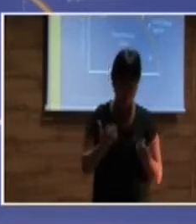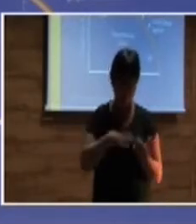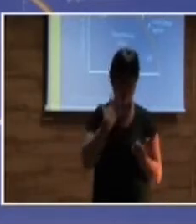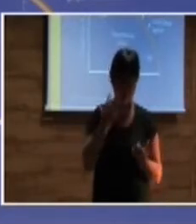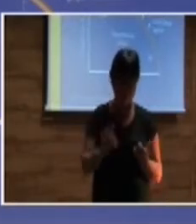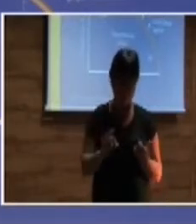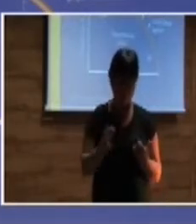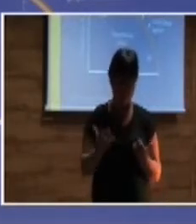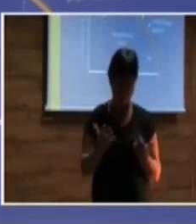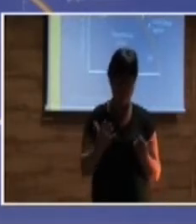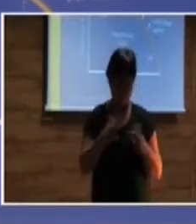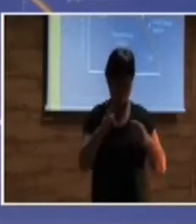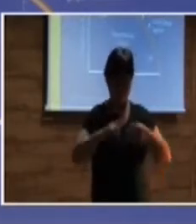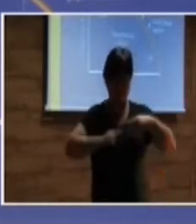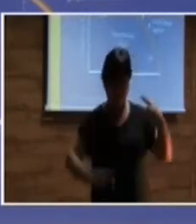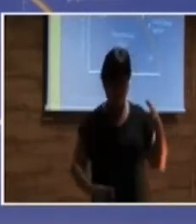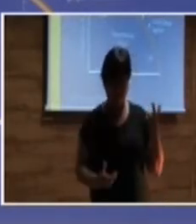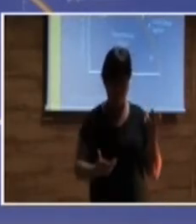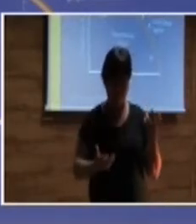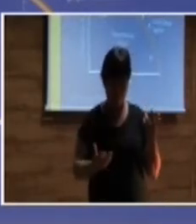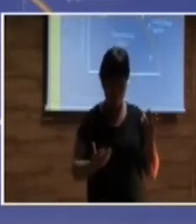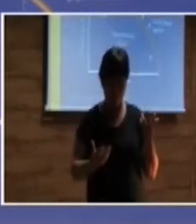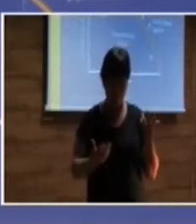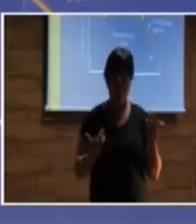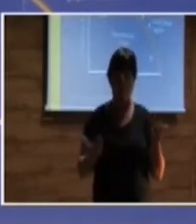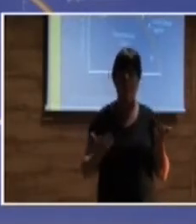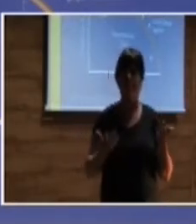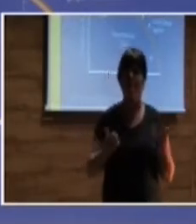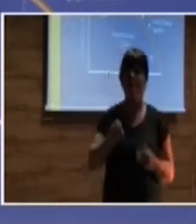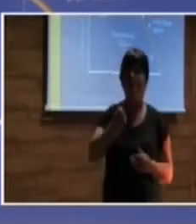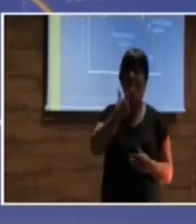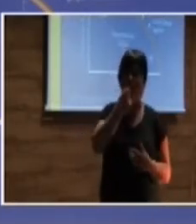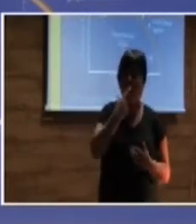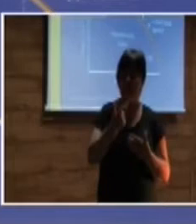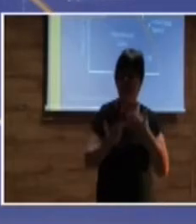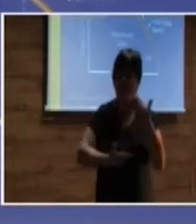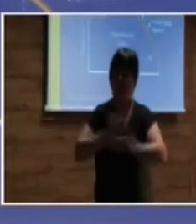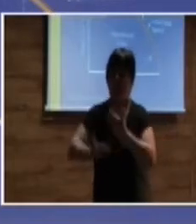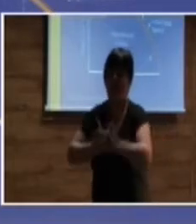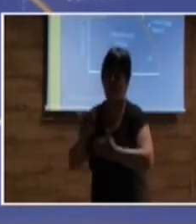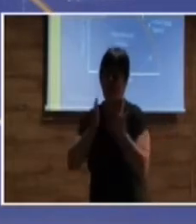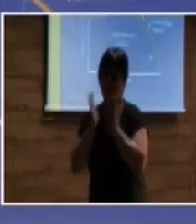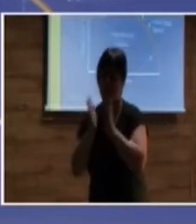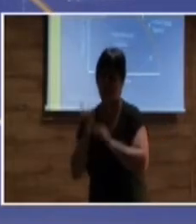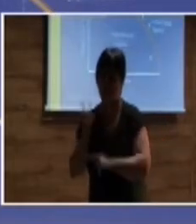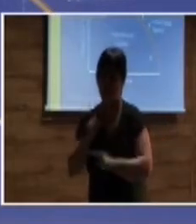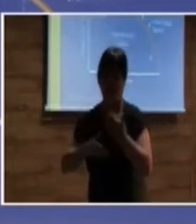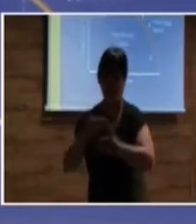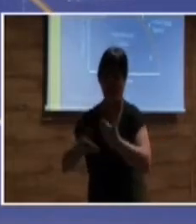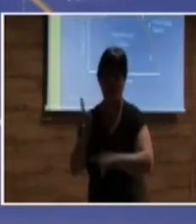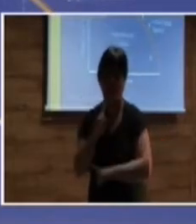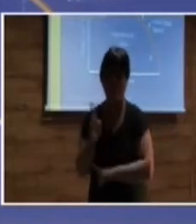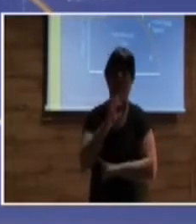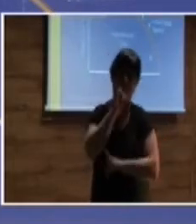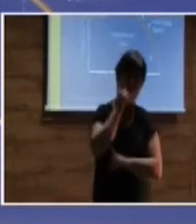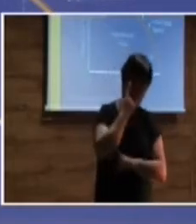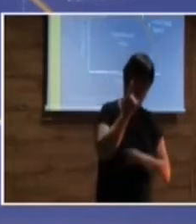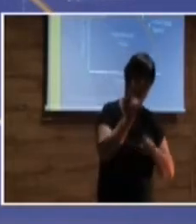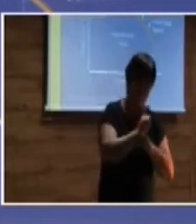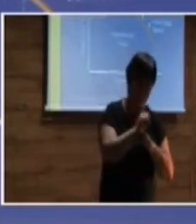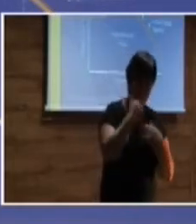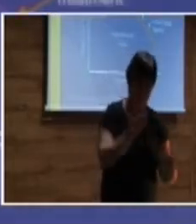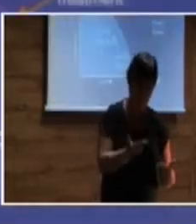riesgo genético. Todo esto se progresó. Quizás en tratamiento no se avanzó, pero sí en diagnóstico precoz. Y esto es muy importante porque podemos